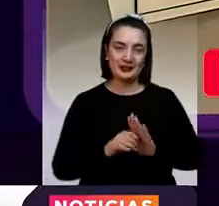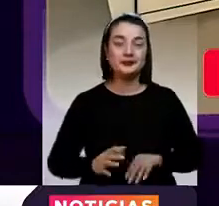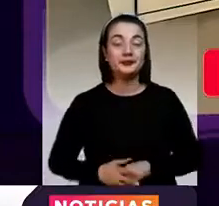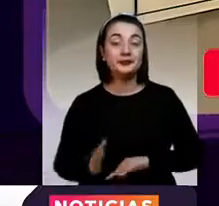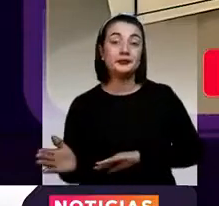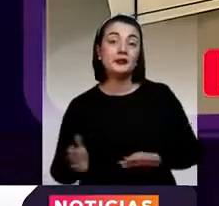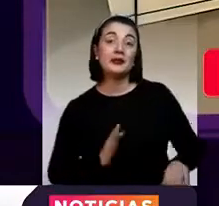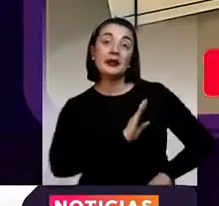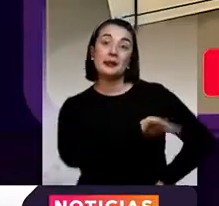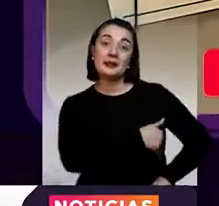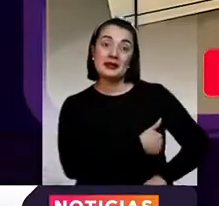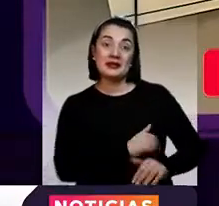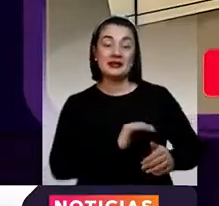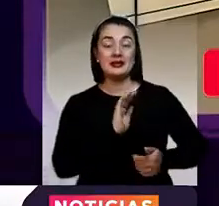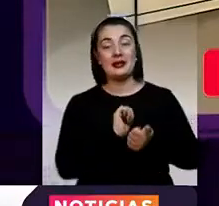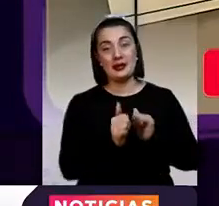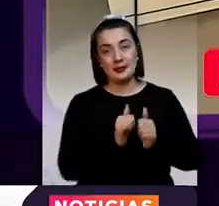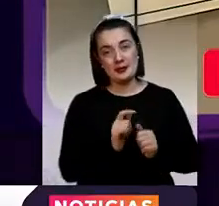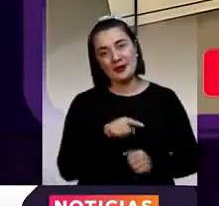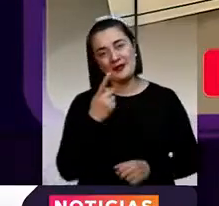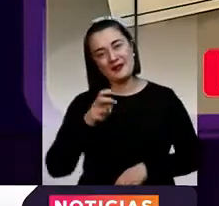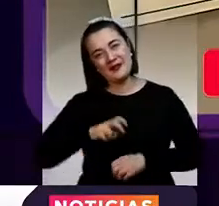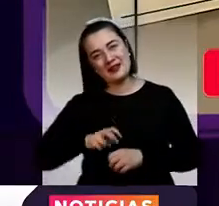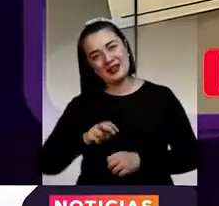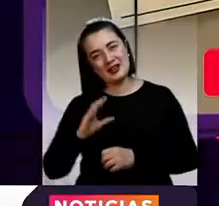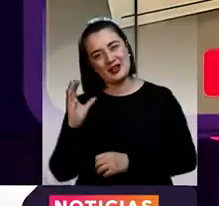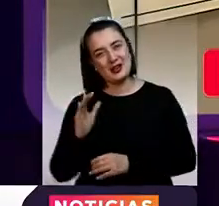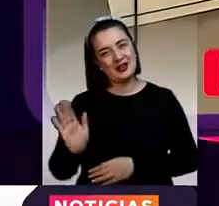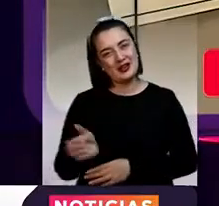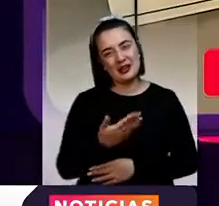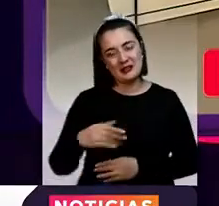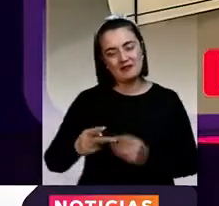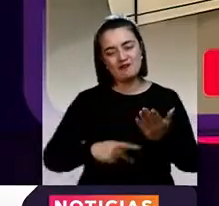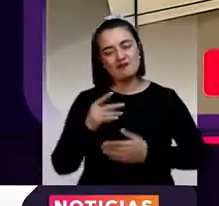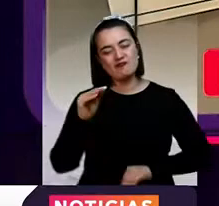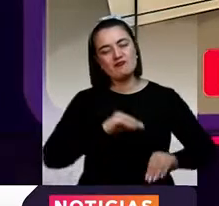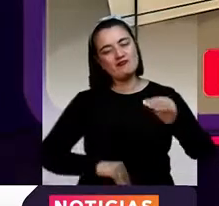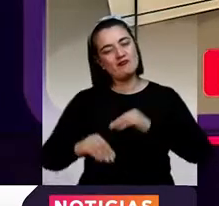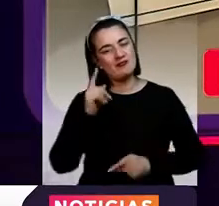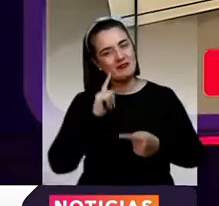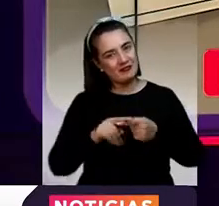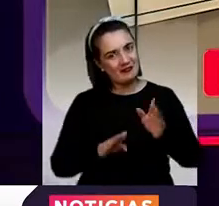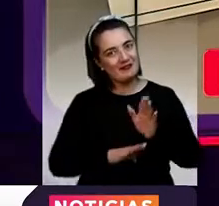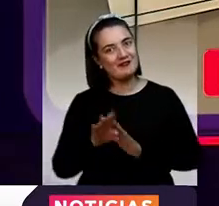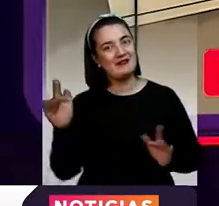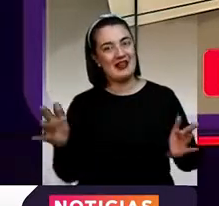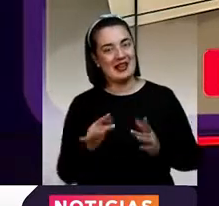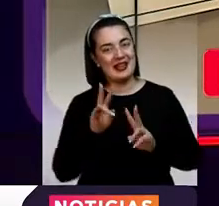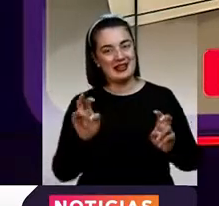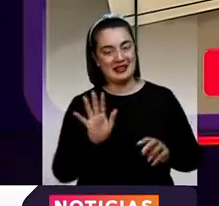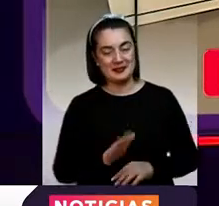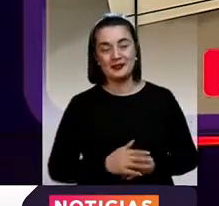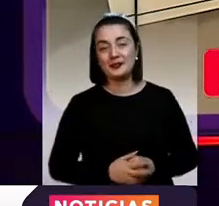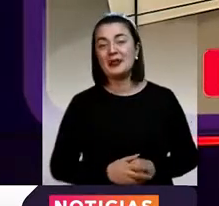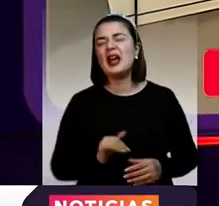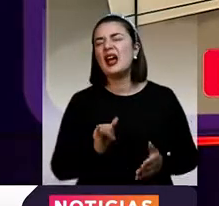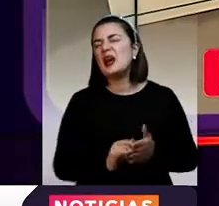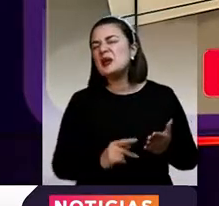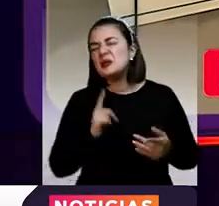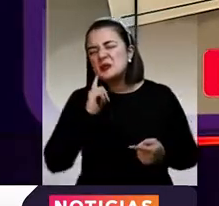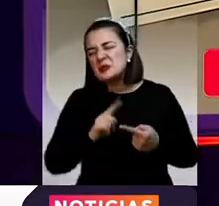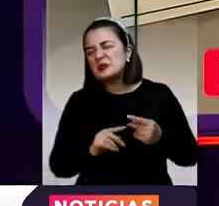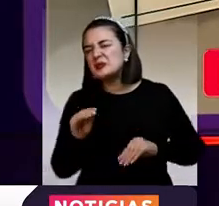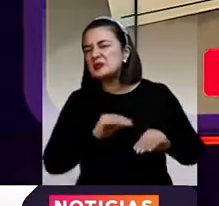Ministerio del Deporte y la Federación Colombiana de Tenis adelantaron el proyecto avanzado de desarrollo para este deporte. El objetivo del programa es que Colombia tenga